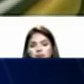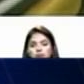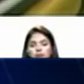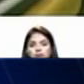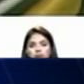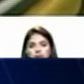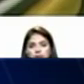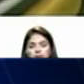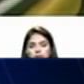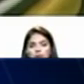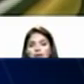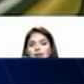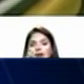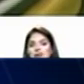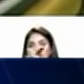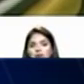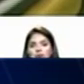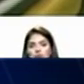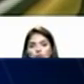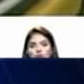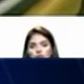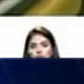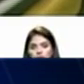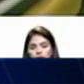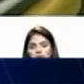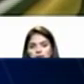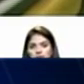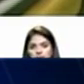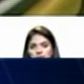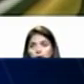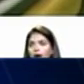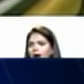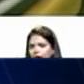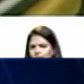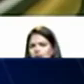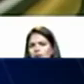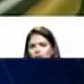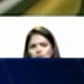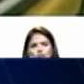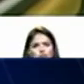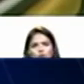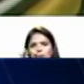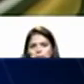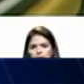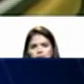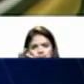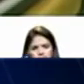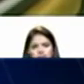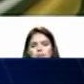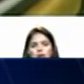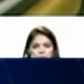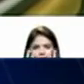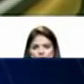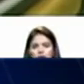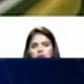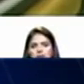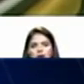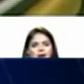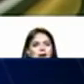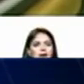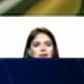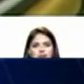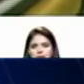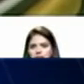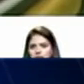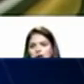reparador de la Asamblea Nacional Constituyente. Le habíamos dicho al país que llegaríamos para sanar heridas,